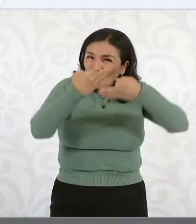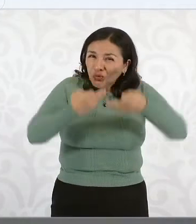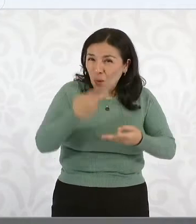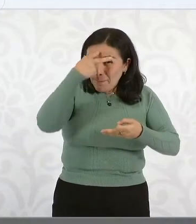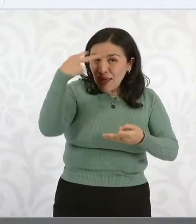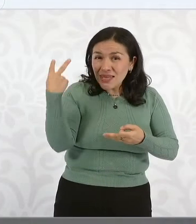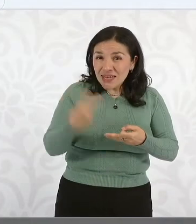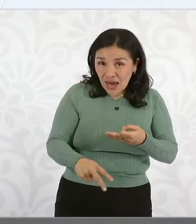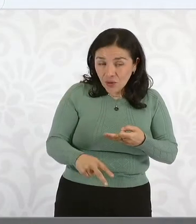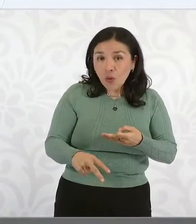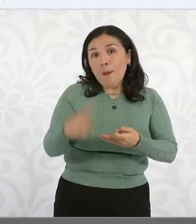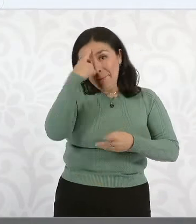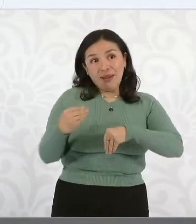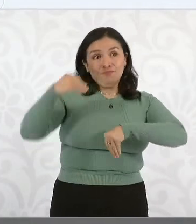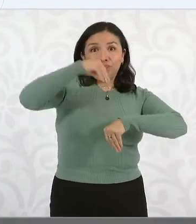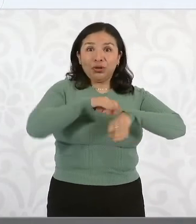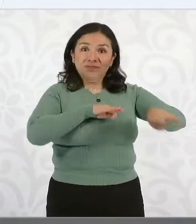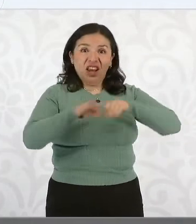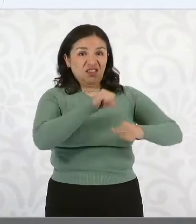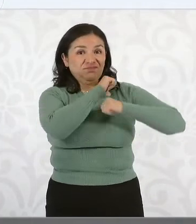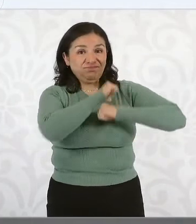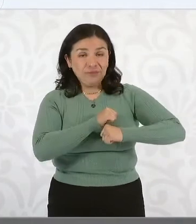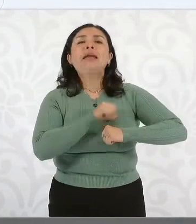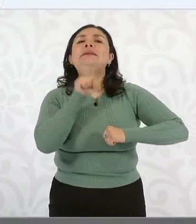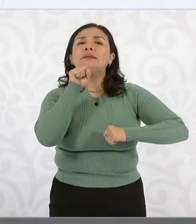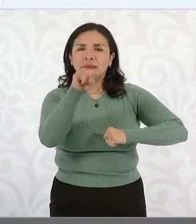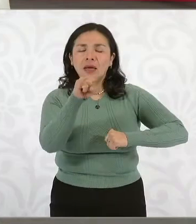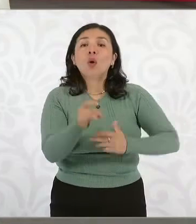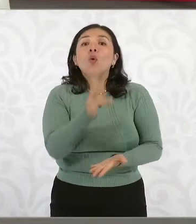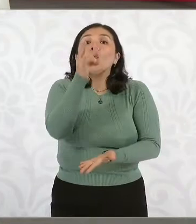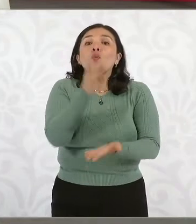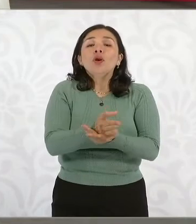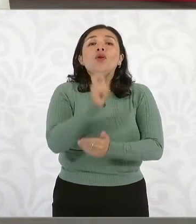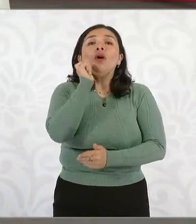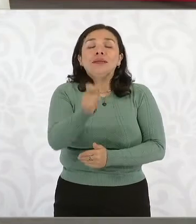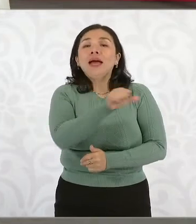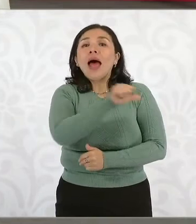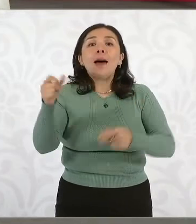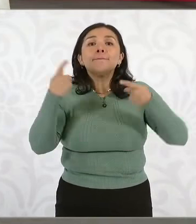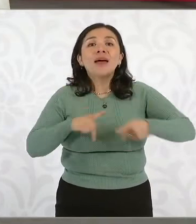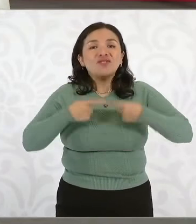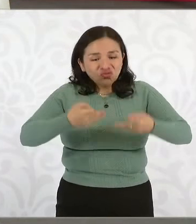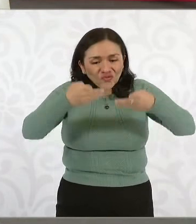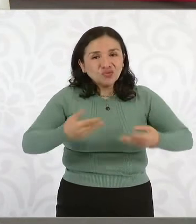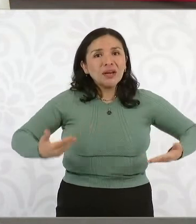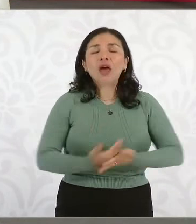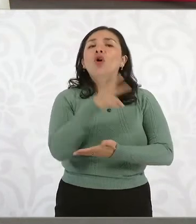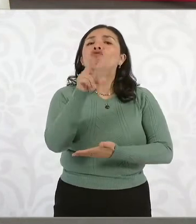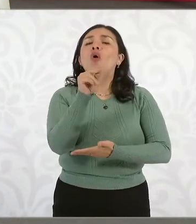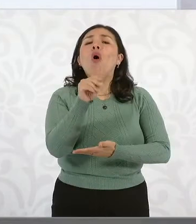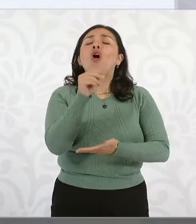nacimiento, se reserva a quienes tengan esa calidad y no adquieran